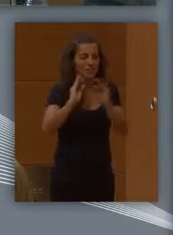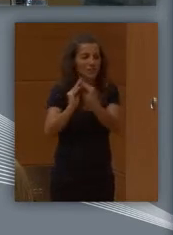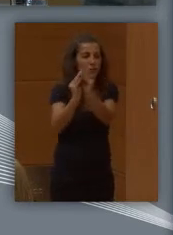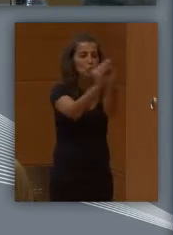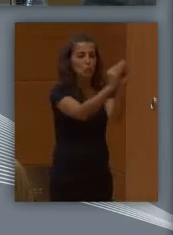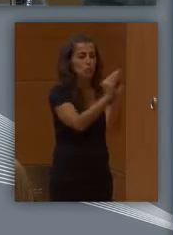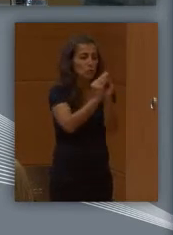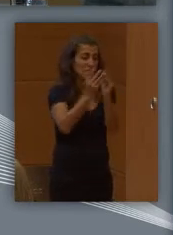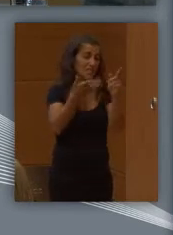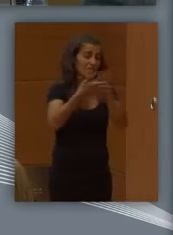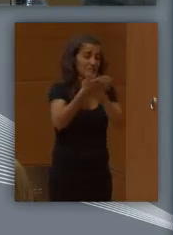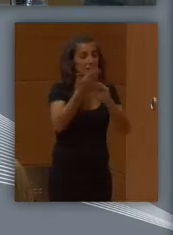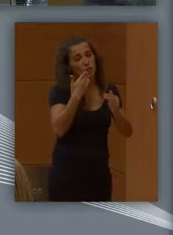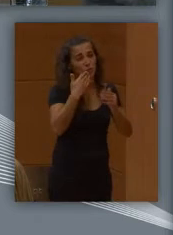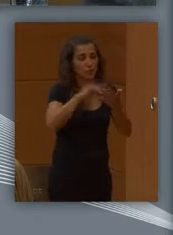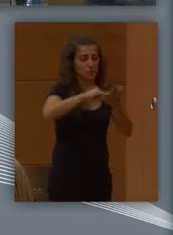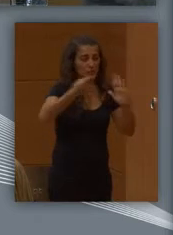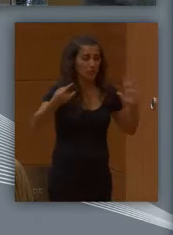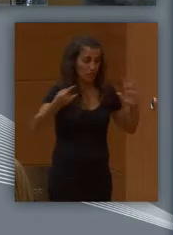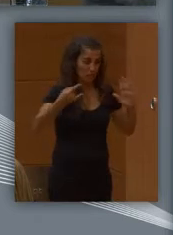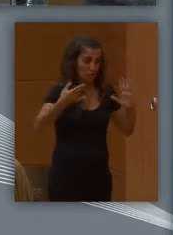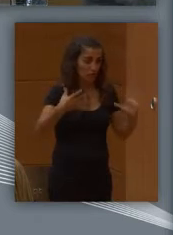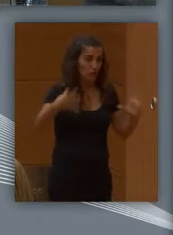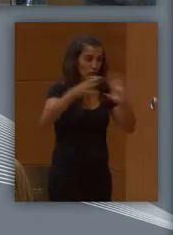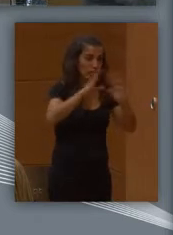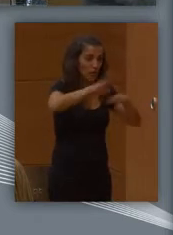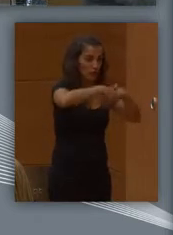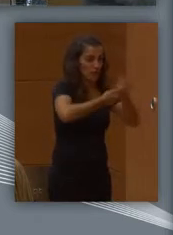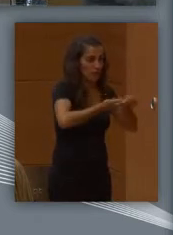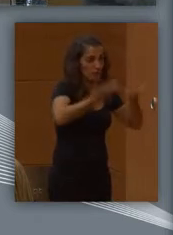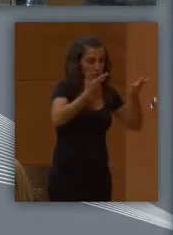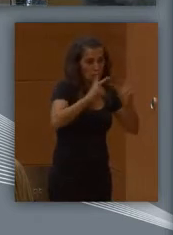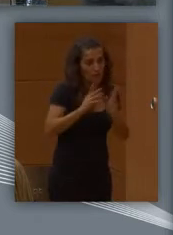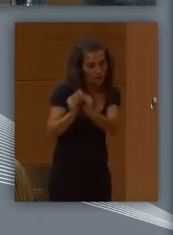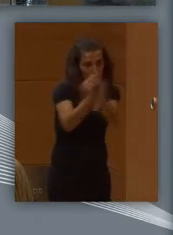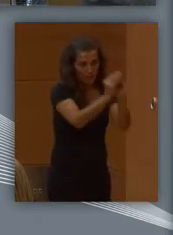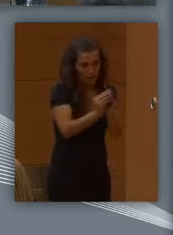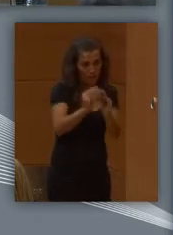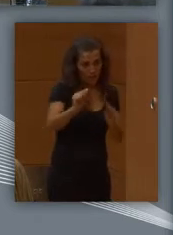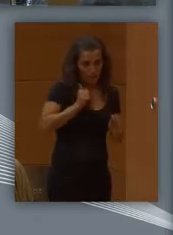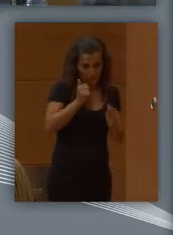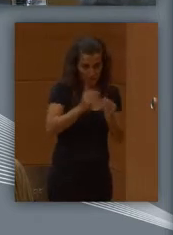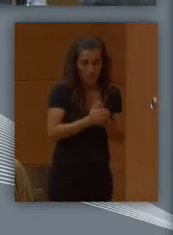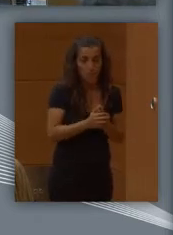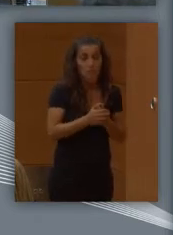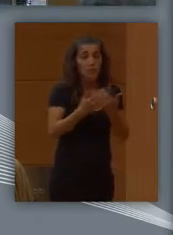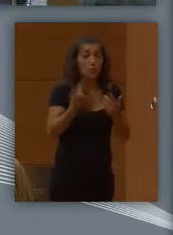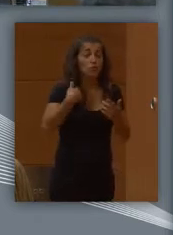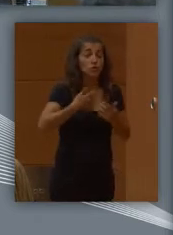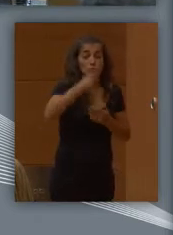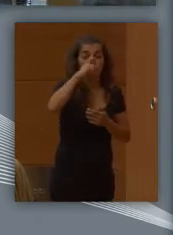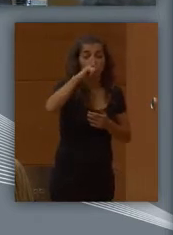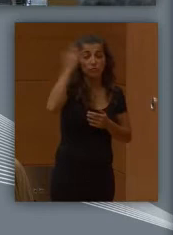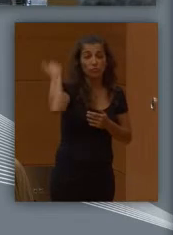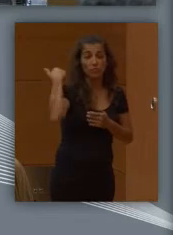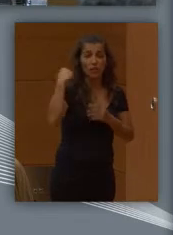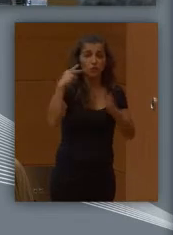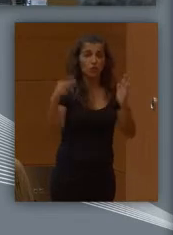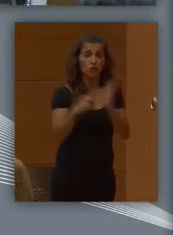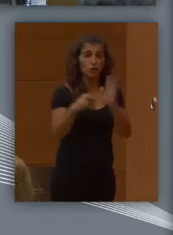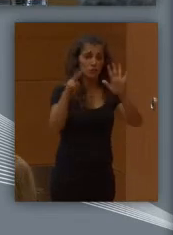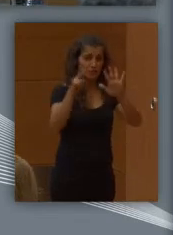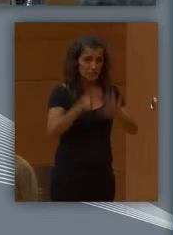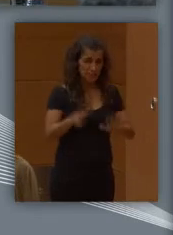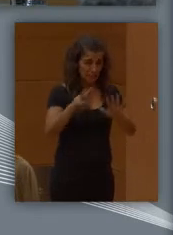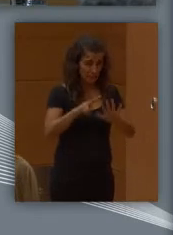de democratización de la tecnología. Y el segundo momento yo lo pondría en el calendario en el año 2007. En el año